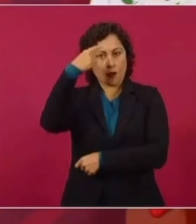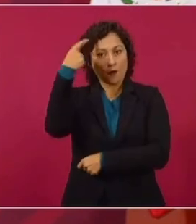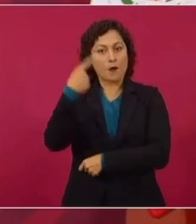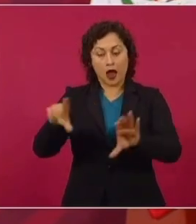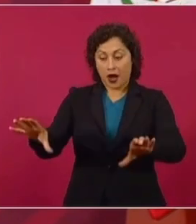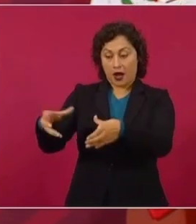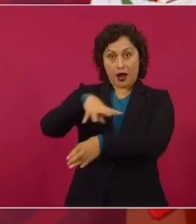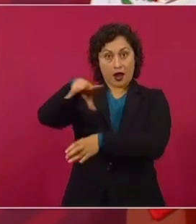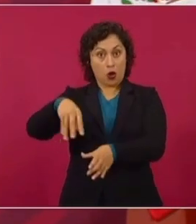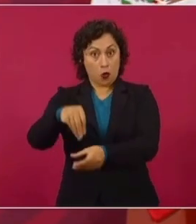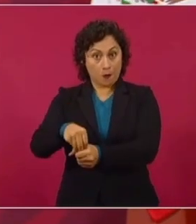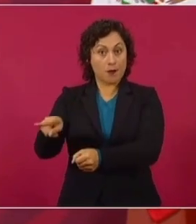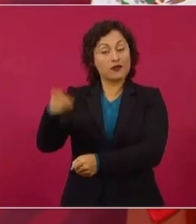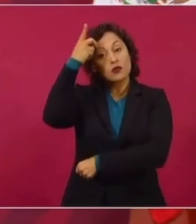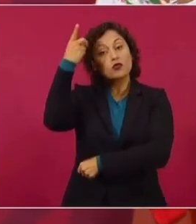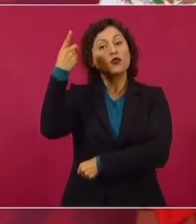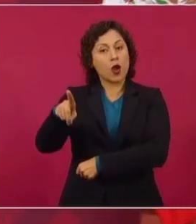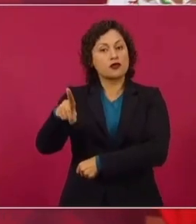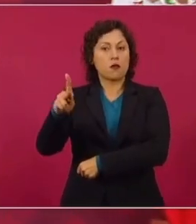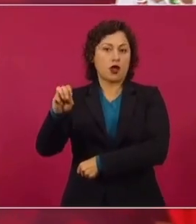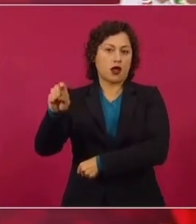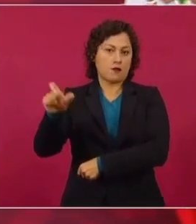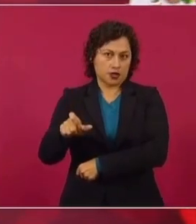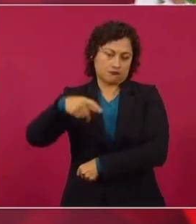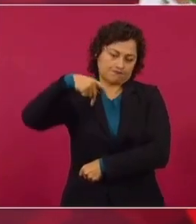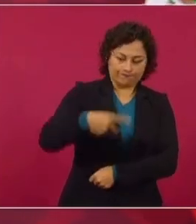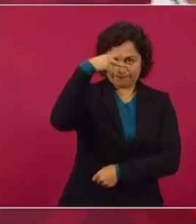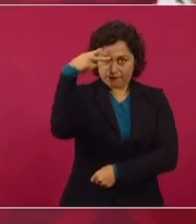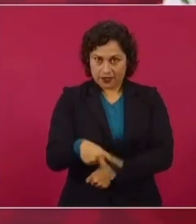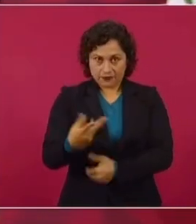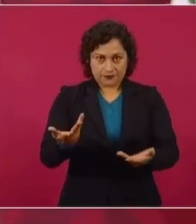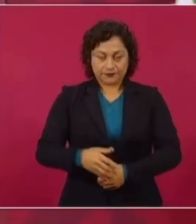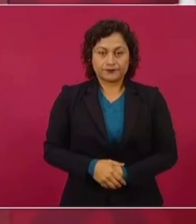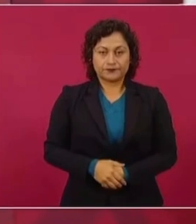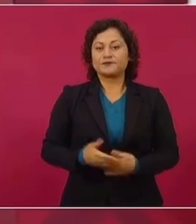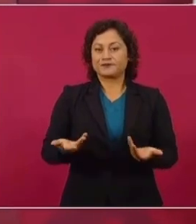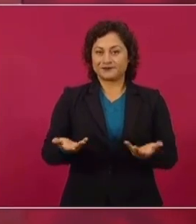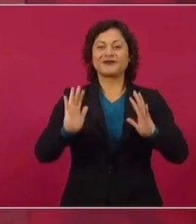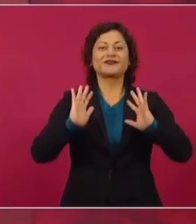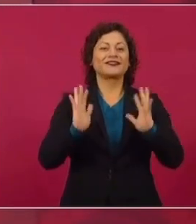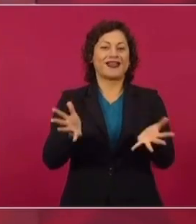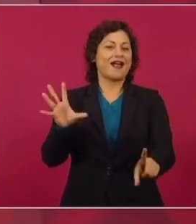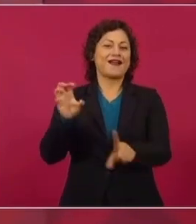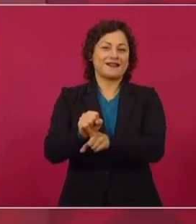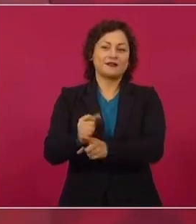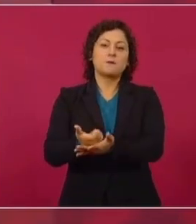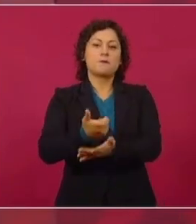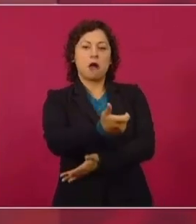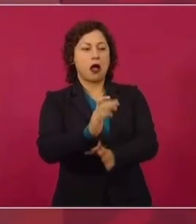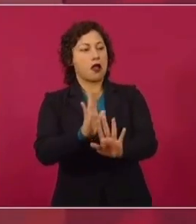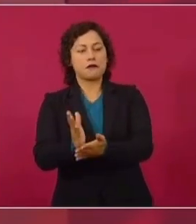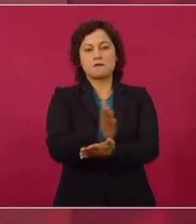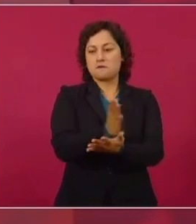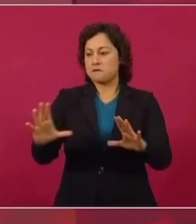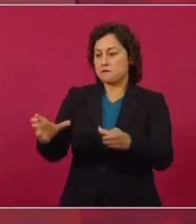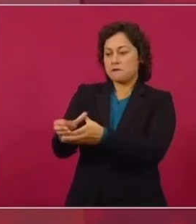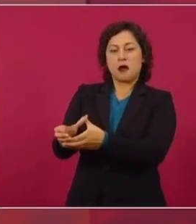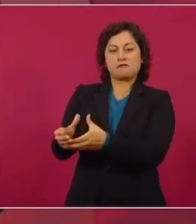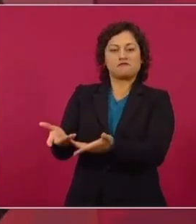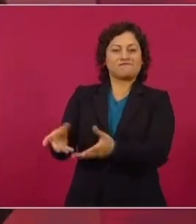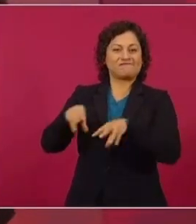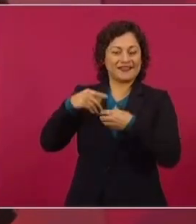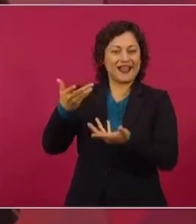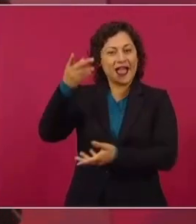de la nación de méxico para entonces ya contamos con una refinería además a partir de ayer